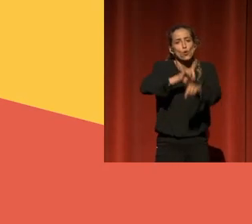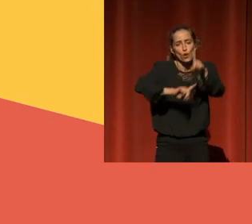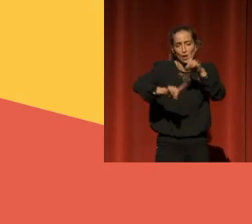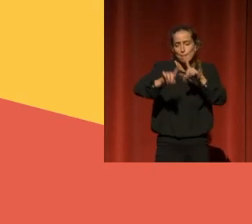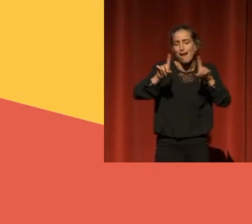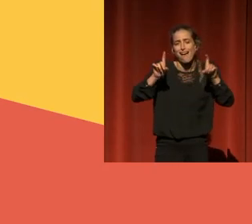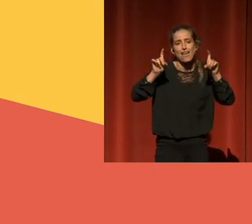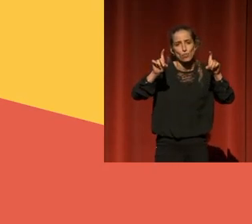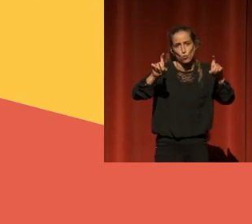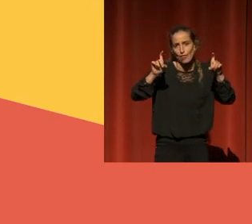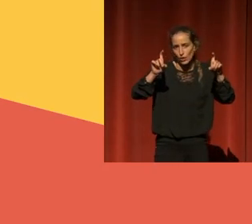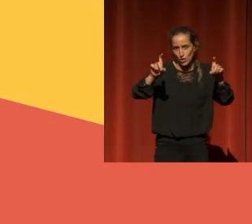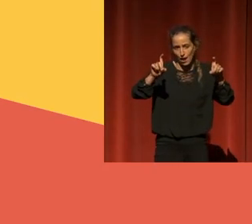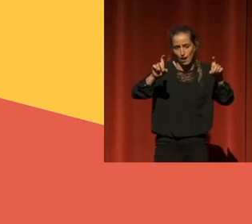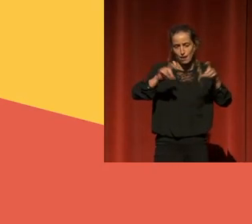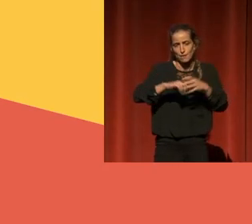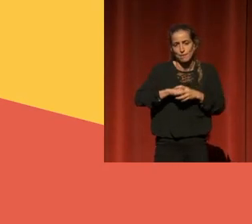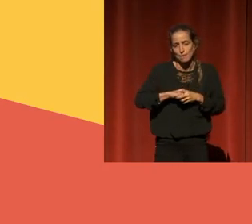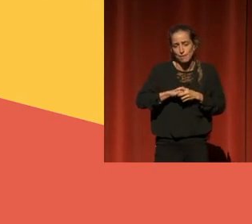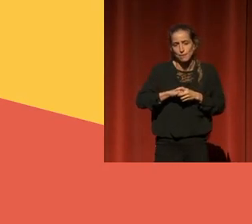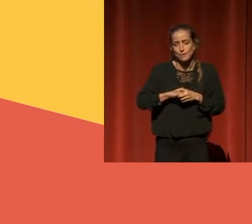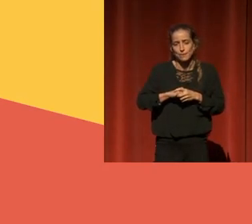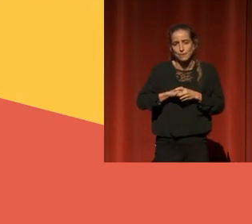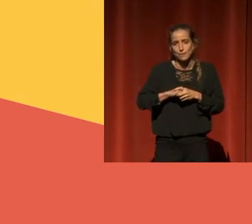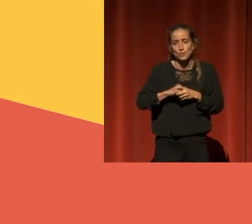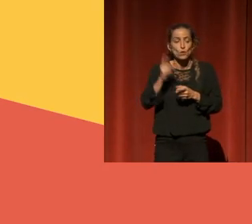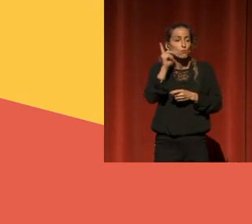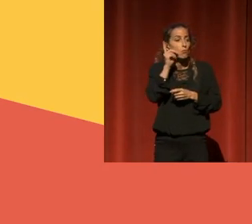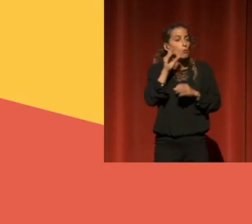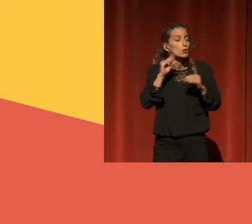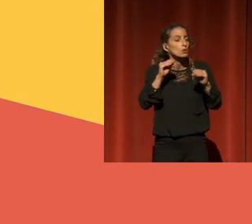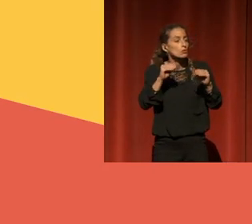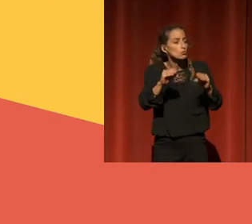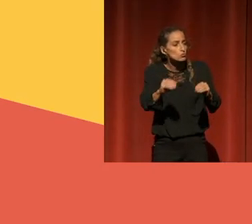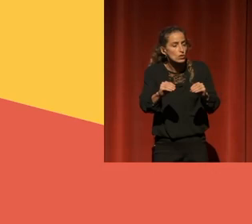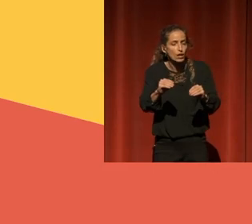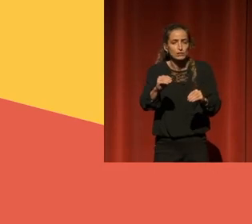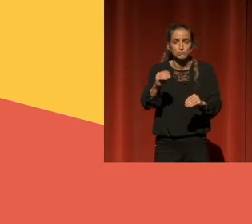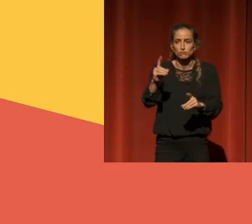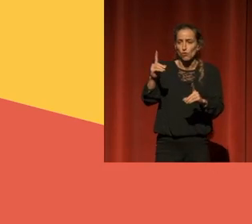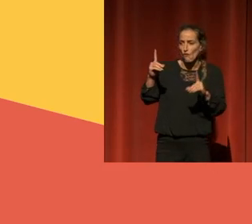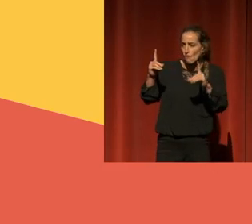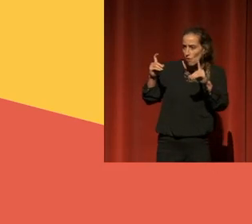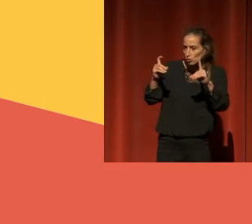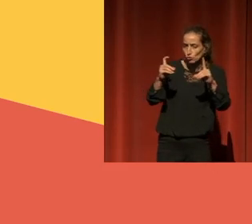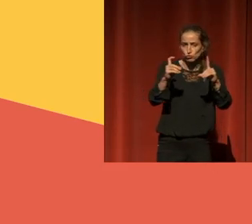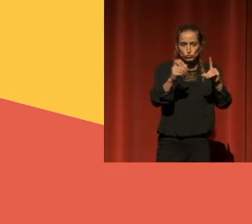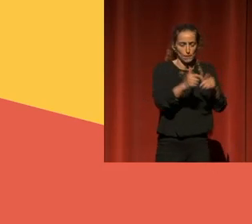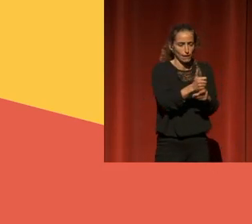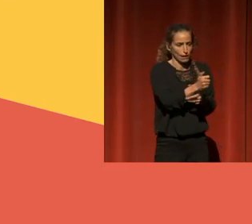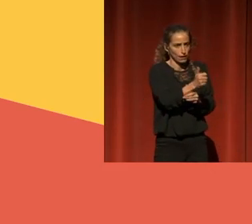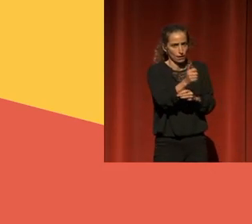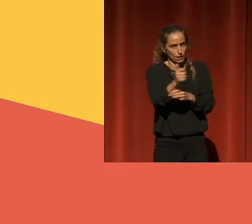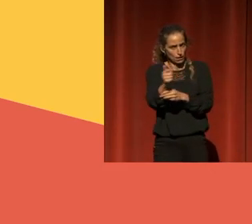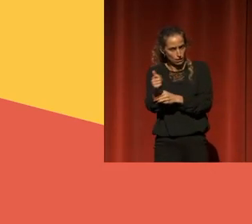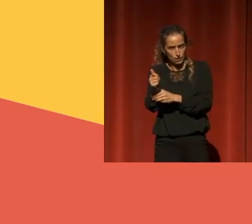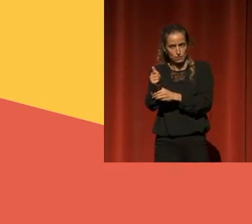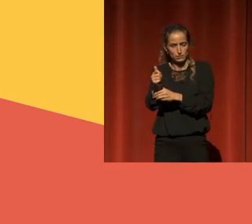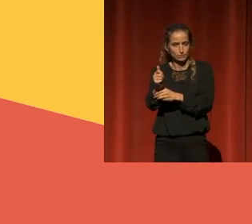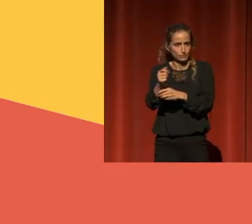tiene se utiliza el teléfono y se hacen fotos y se graba material